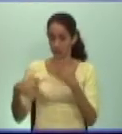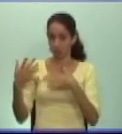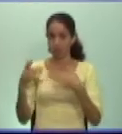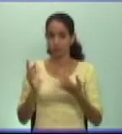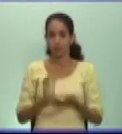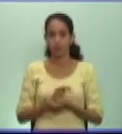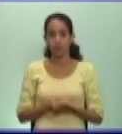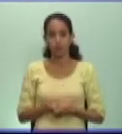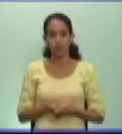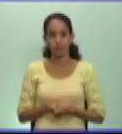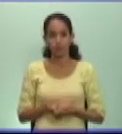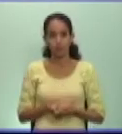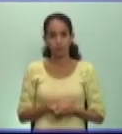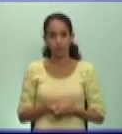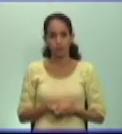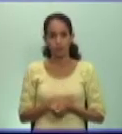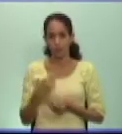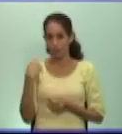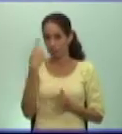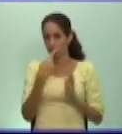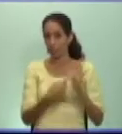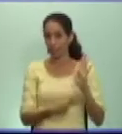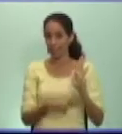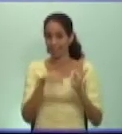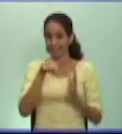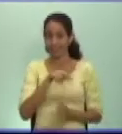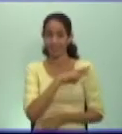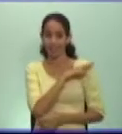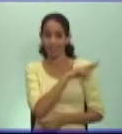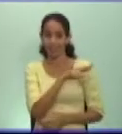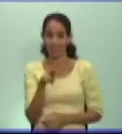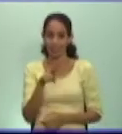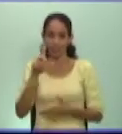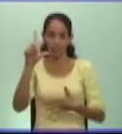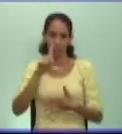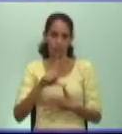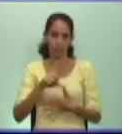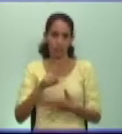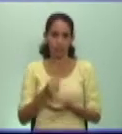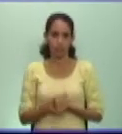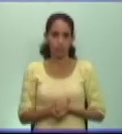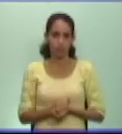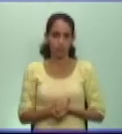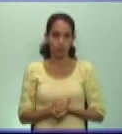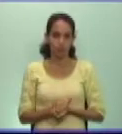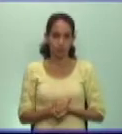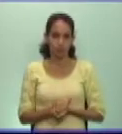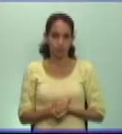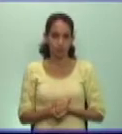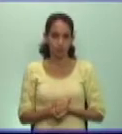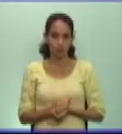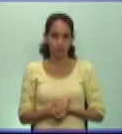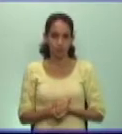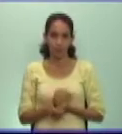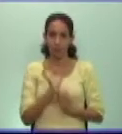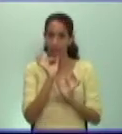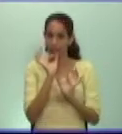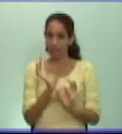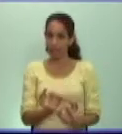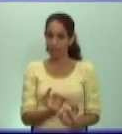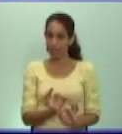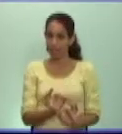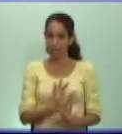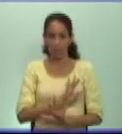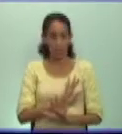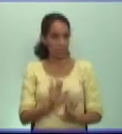propiamente por las características de esta república latinoamericana. Esto es una realidad que vimos desde el punto de vista económico. Sin